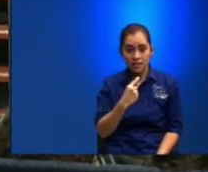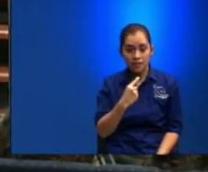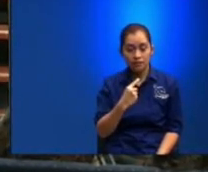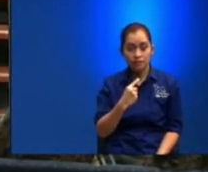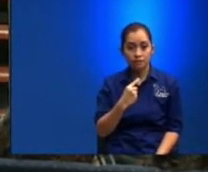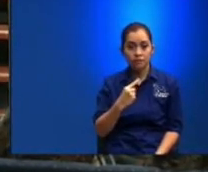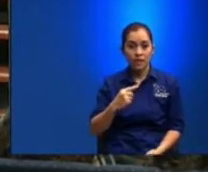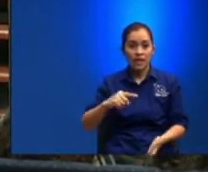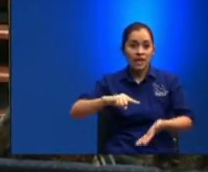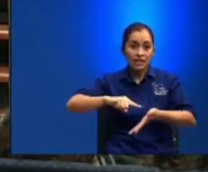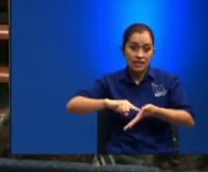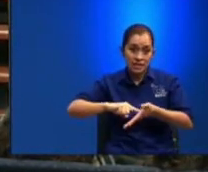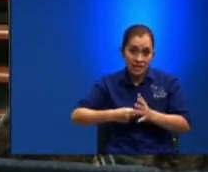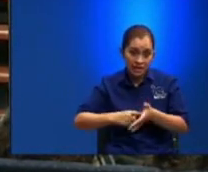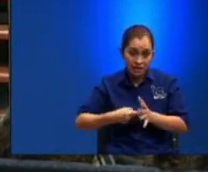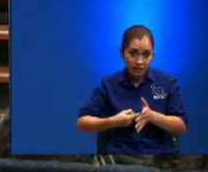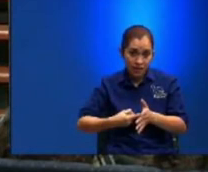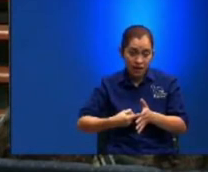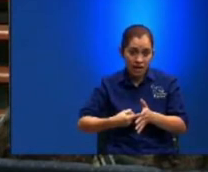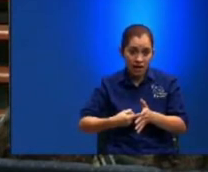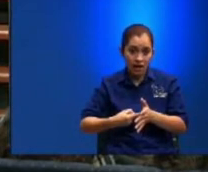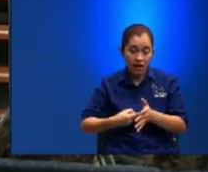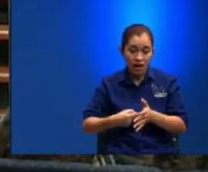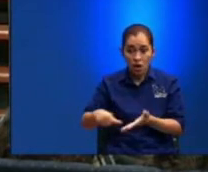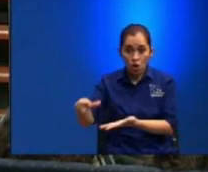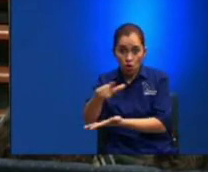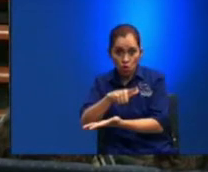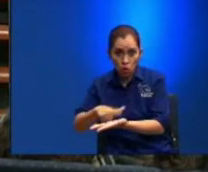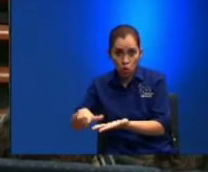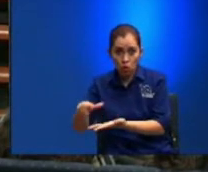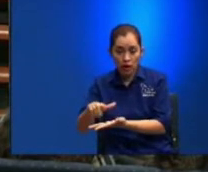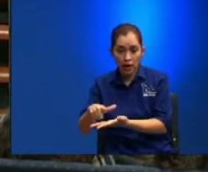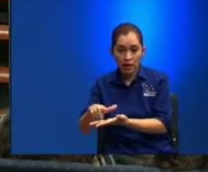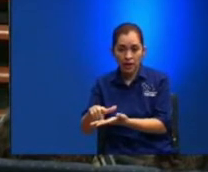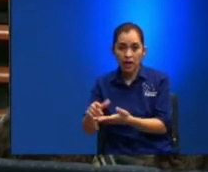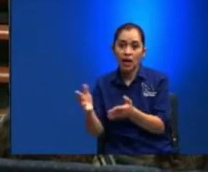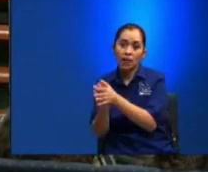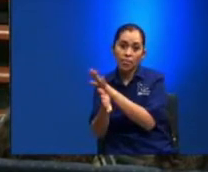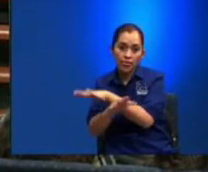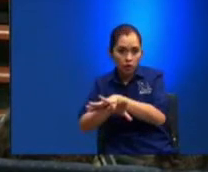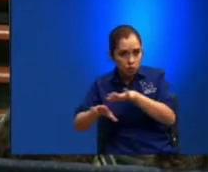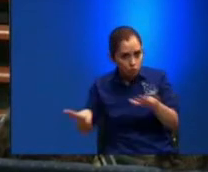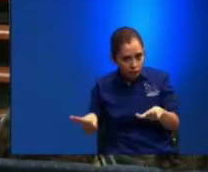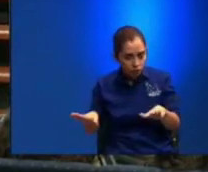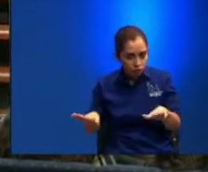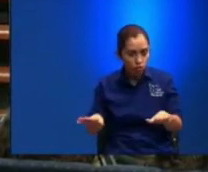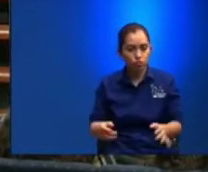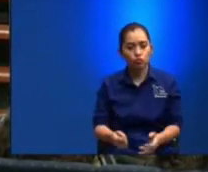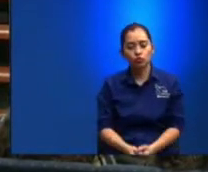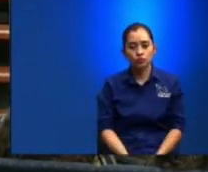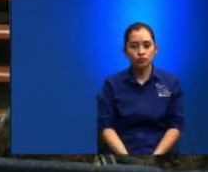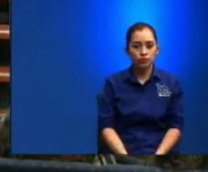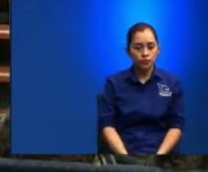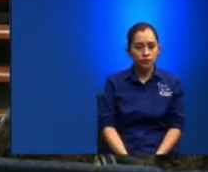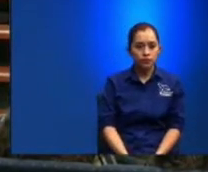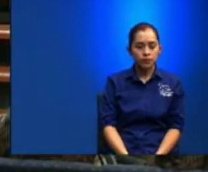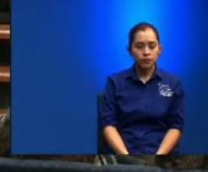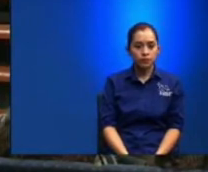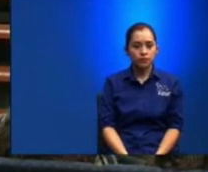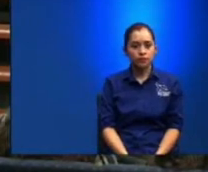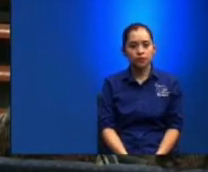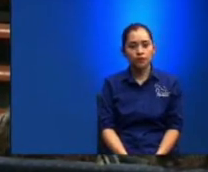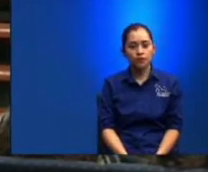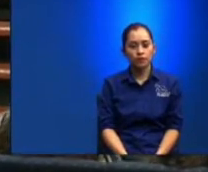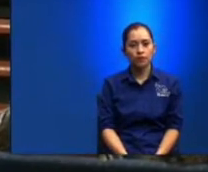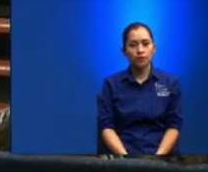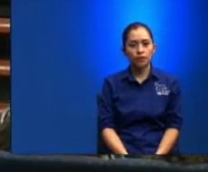región de los muertos en español se all en hebreo adés en griego